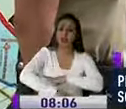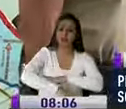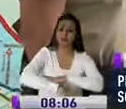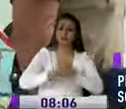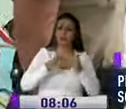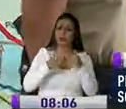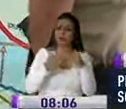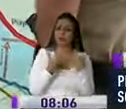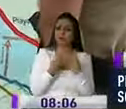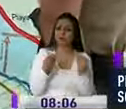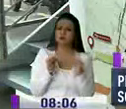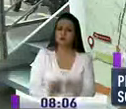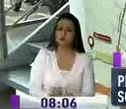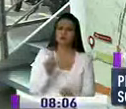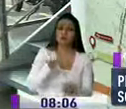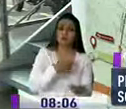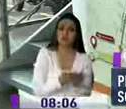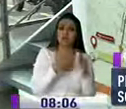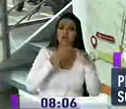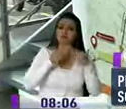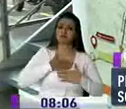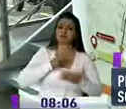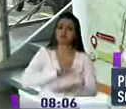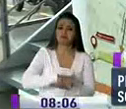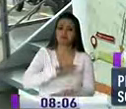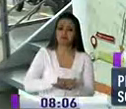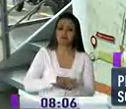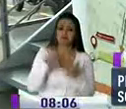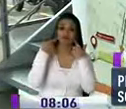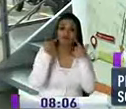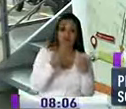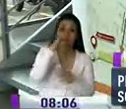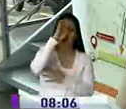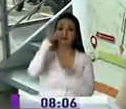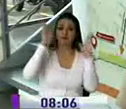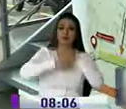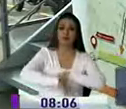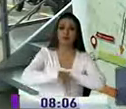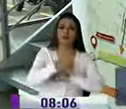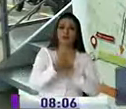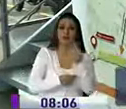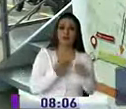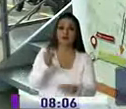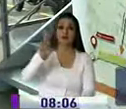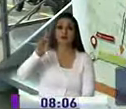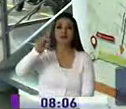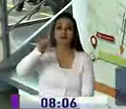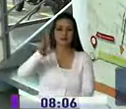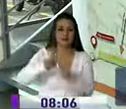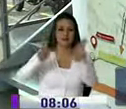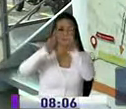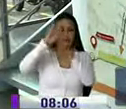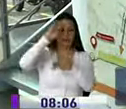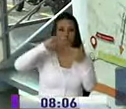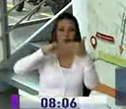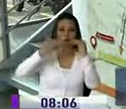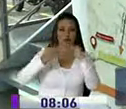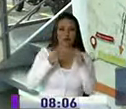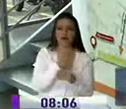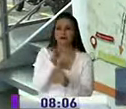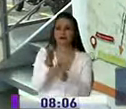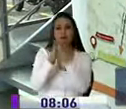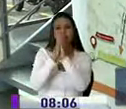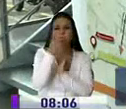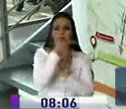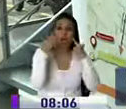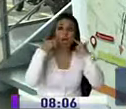de un problema a su retorno. El encargo de domicilio es gratuito. Ustedes deben acercarse al UPC más cercano y encargarnos del domicilio para que los